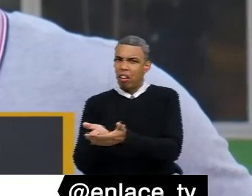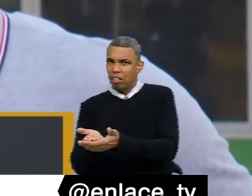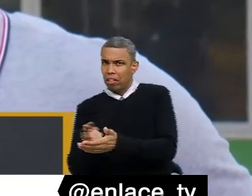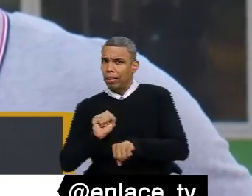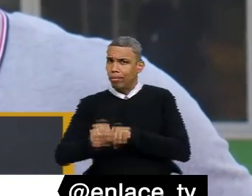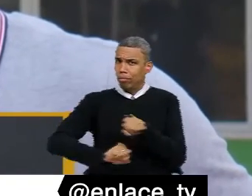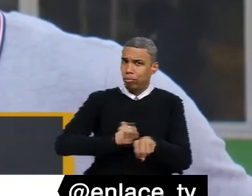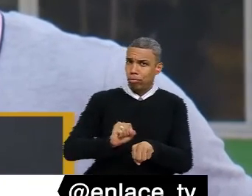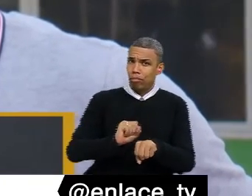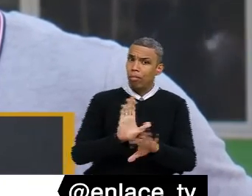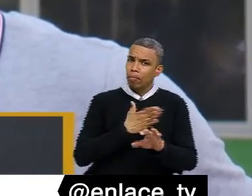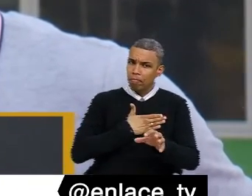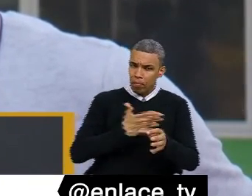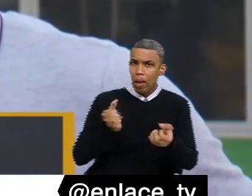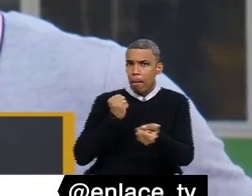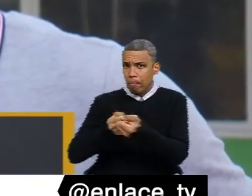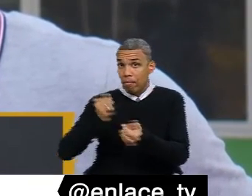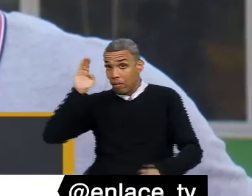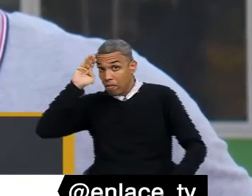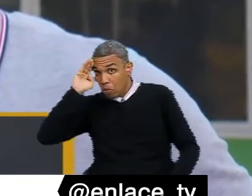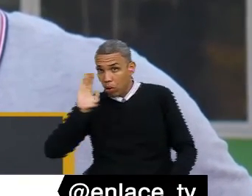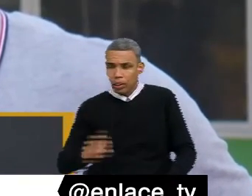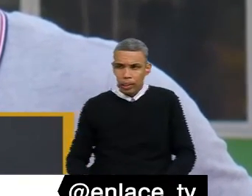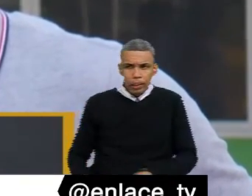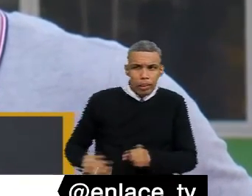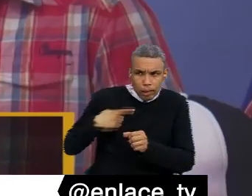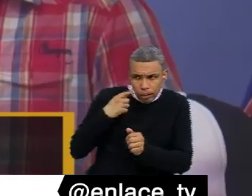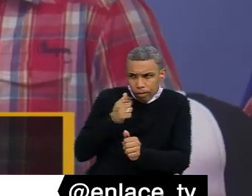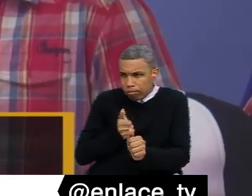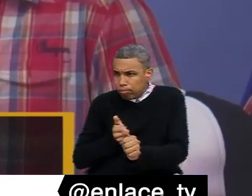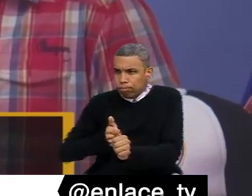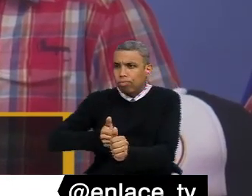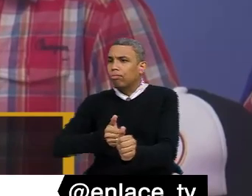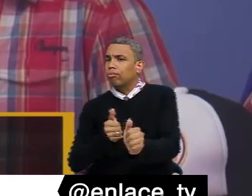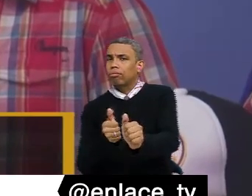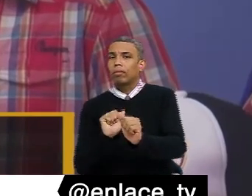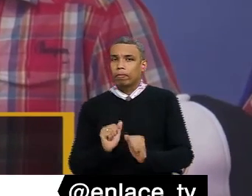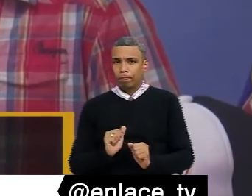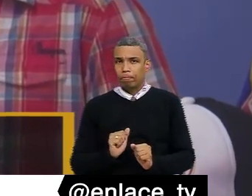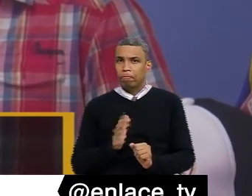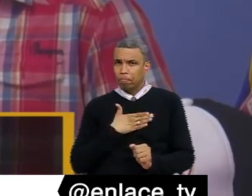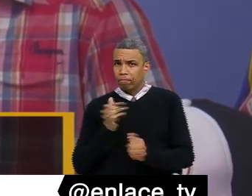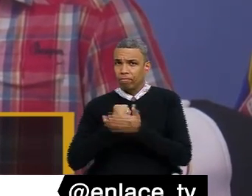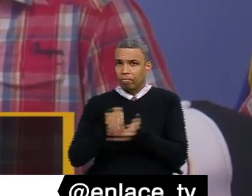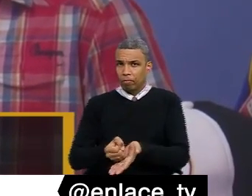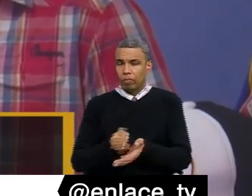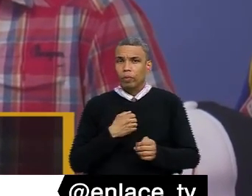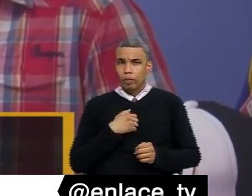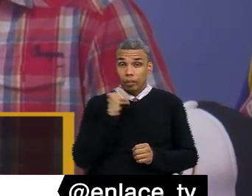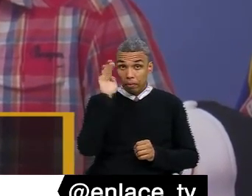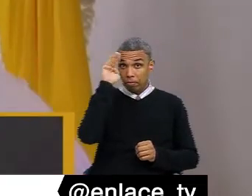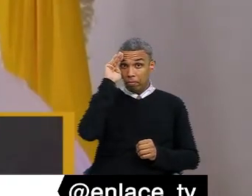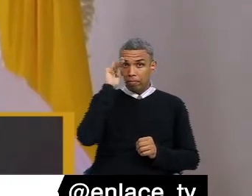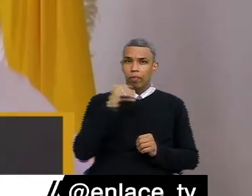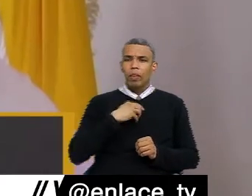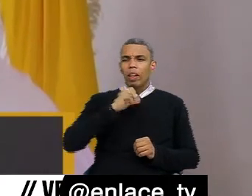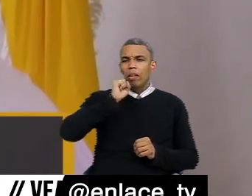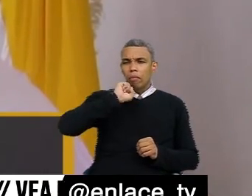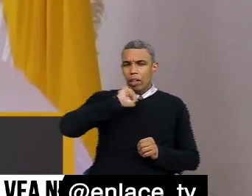estos ciclistas a practicar, a promover la actividad física del deporte. La policía aseguró que dentro del plan de zonas seguras entre Barranca